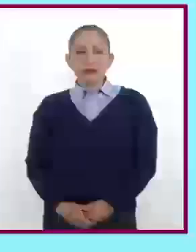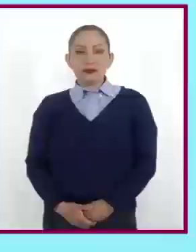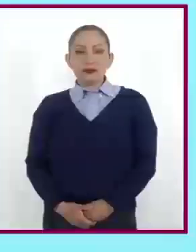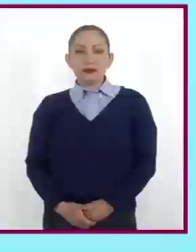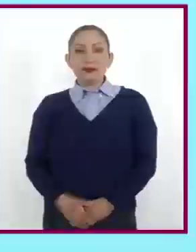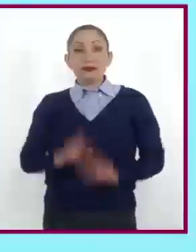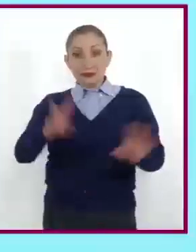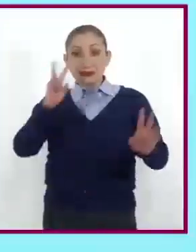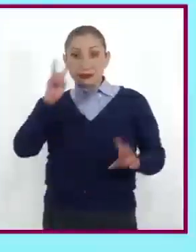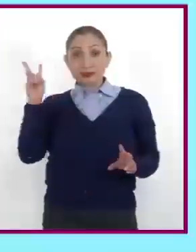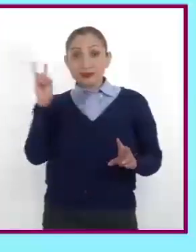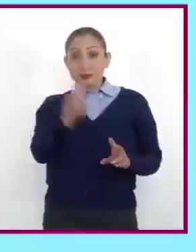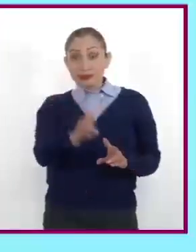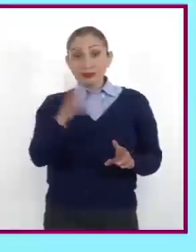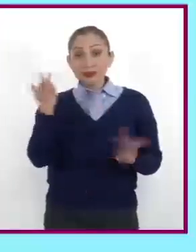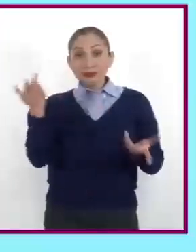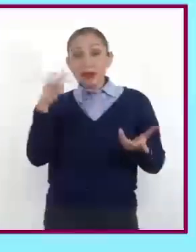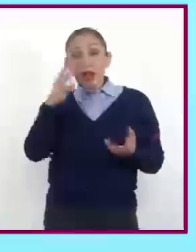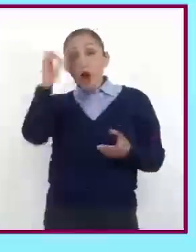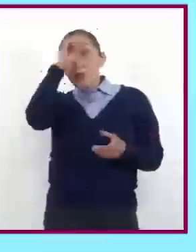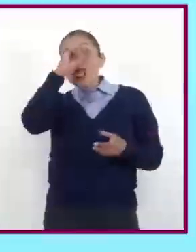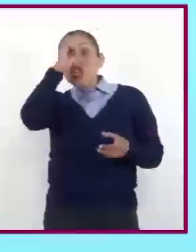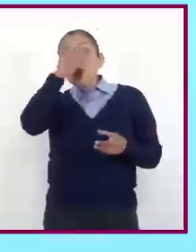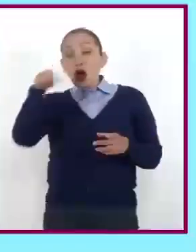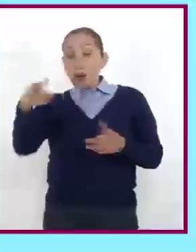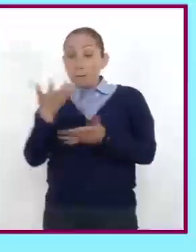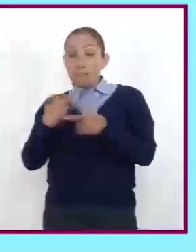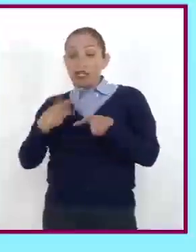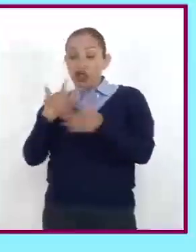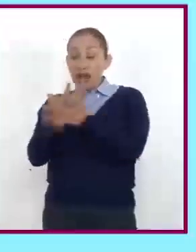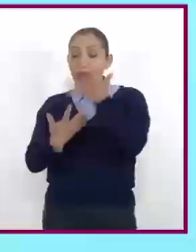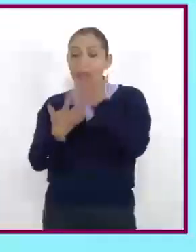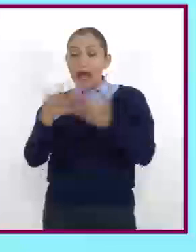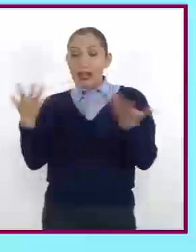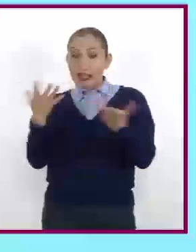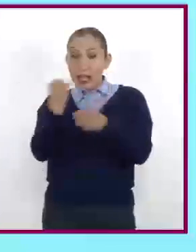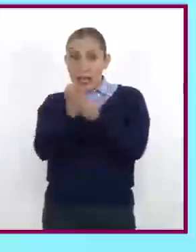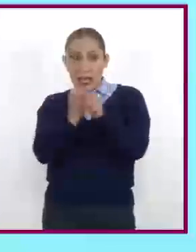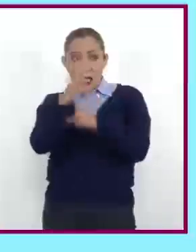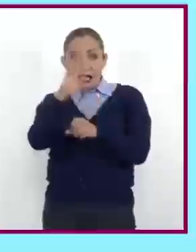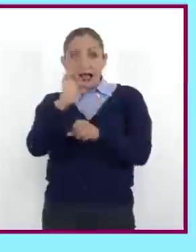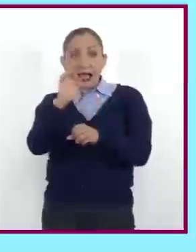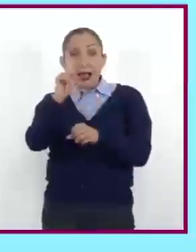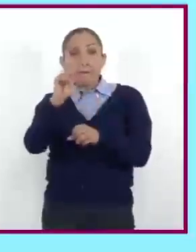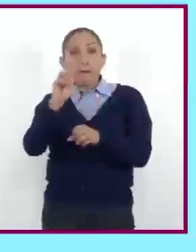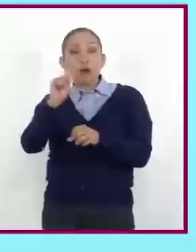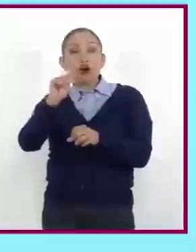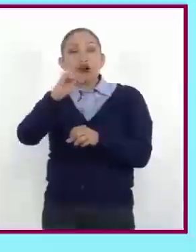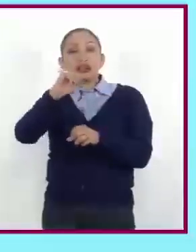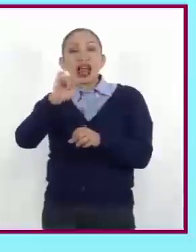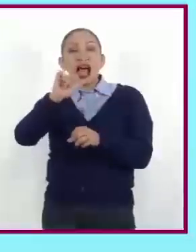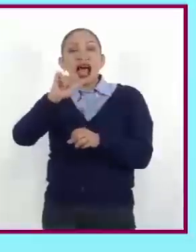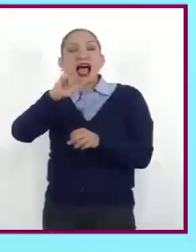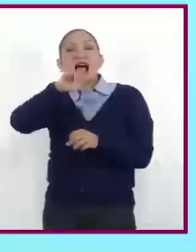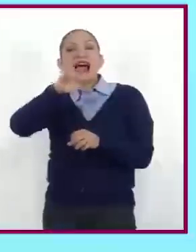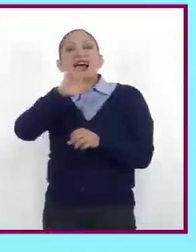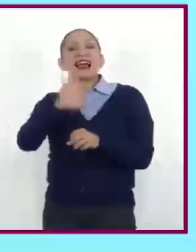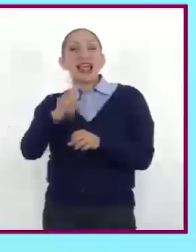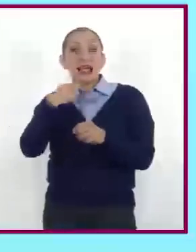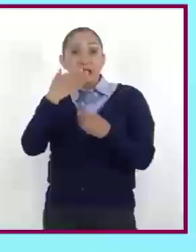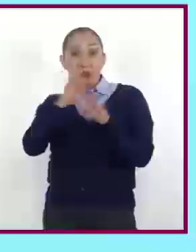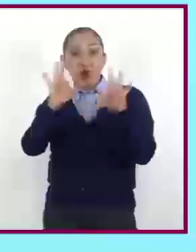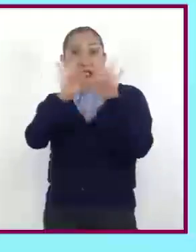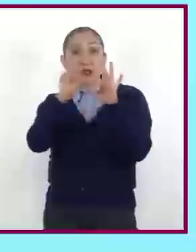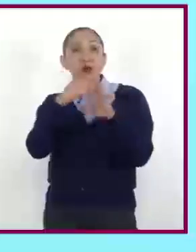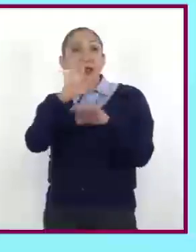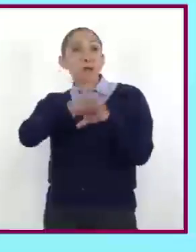Como pudieron observar, el punto de vista de quien elabora un reportaje es muy importante, ya que generalmente